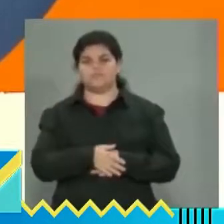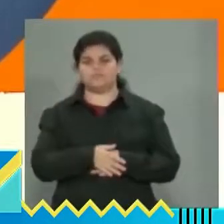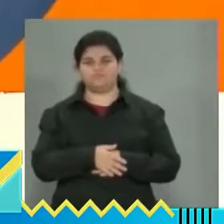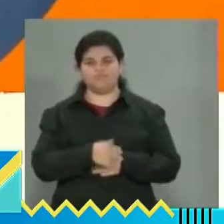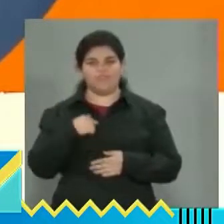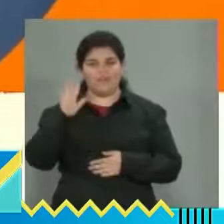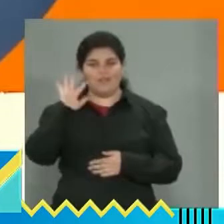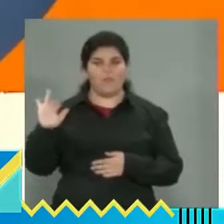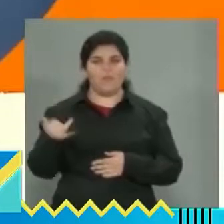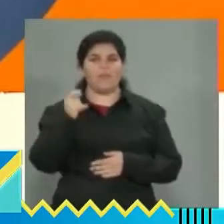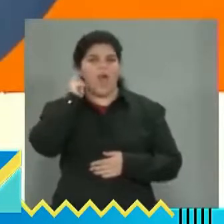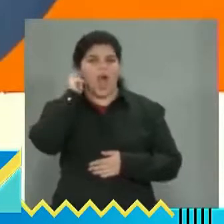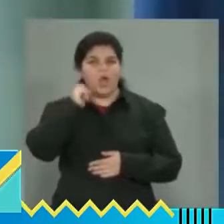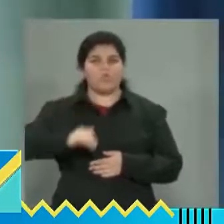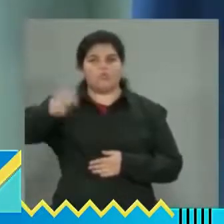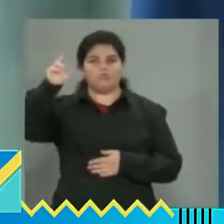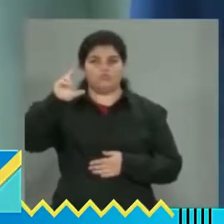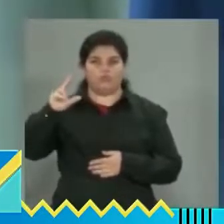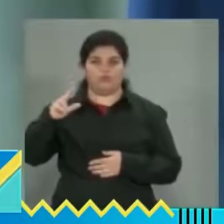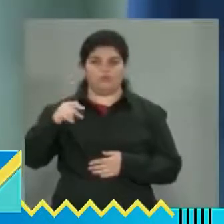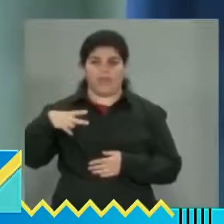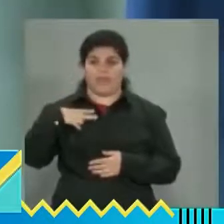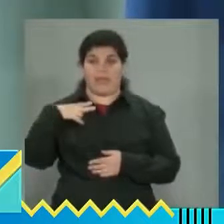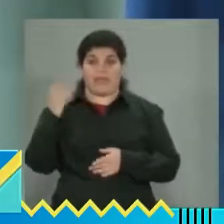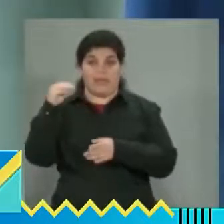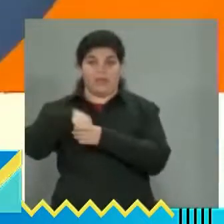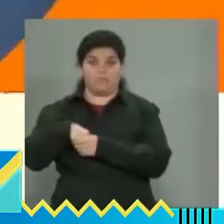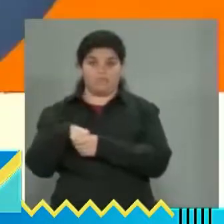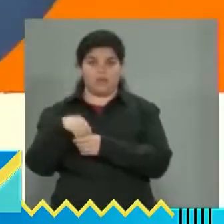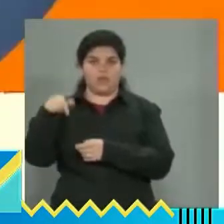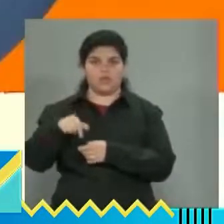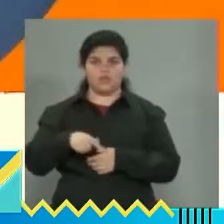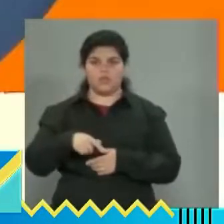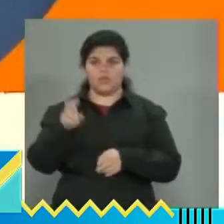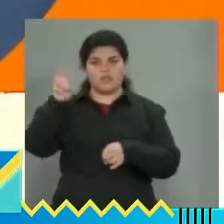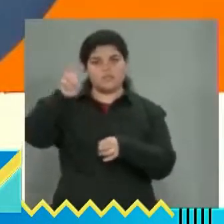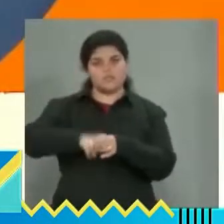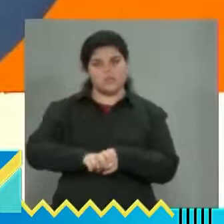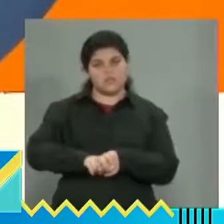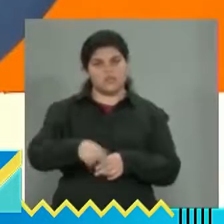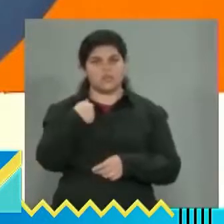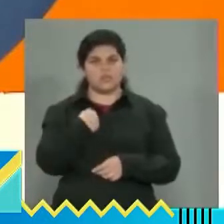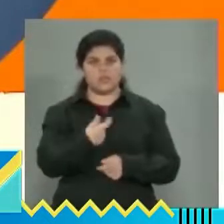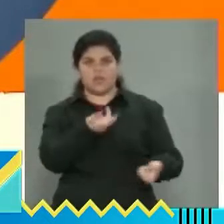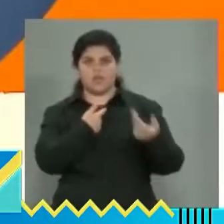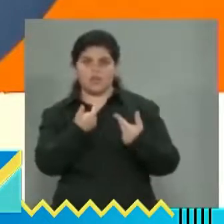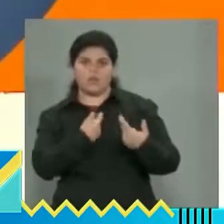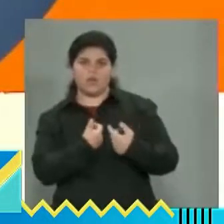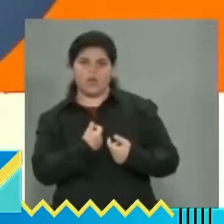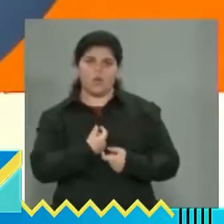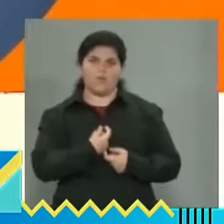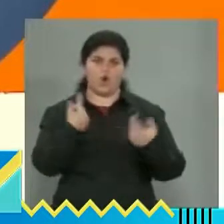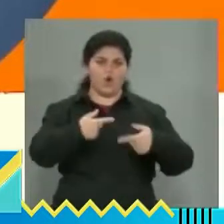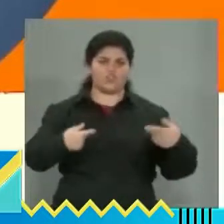adultos. Alcanza con colocar un adulto en el diván para que el adulto empiece a quejarse de lo poco que le dieron o de lo mucho que le dieron cuando era